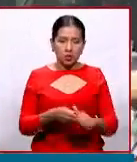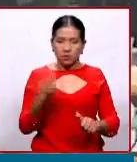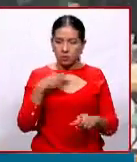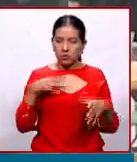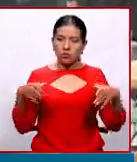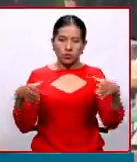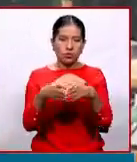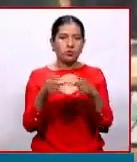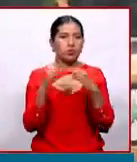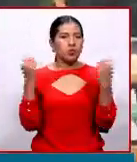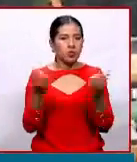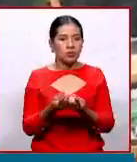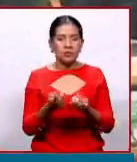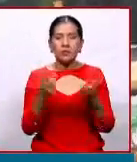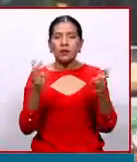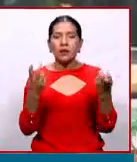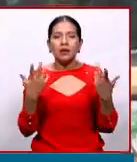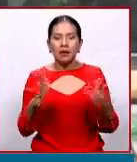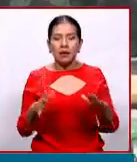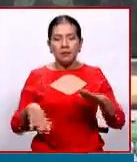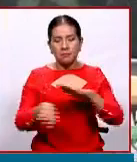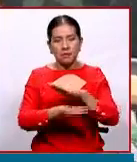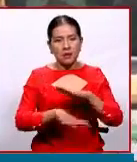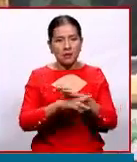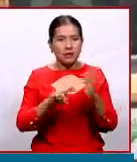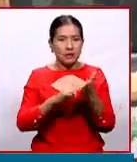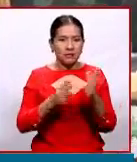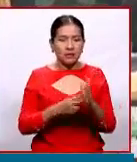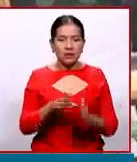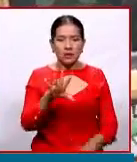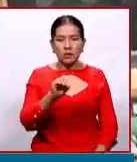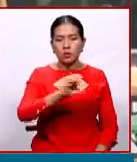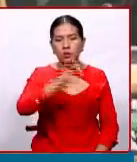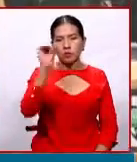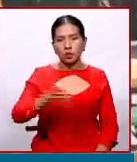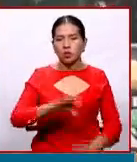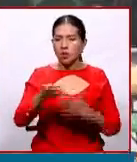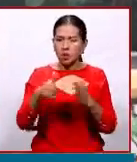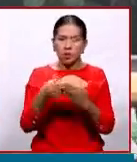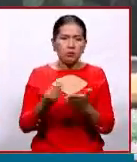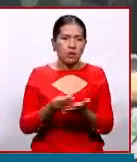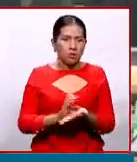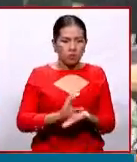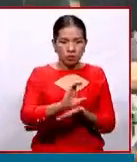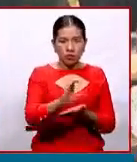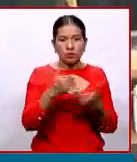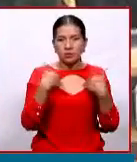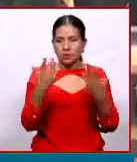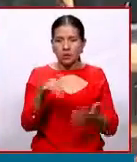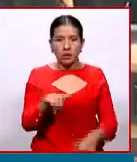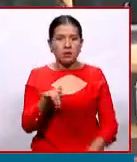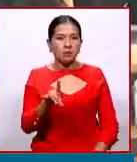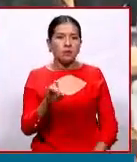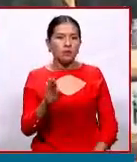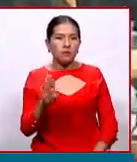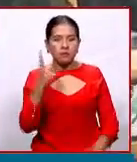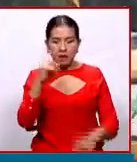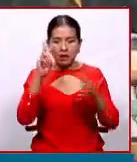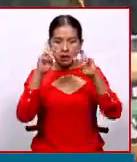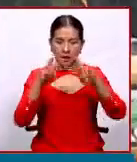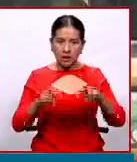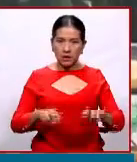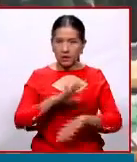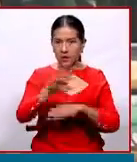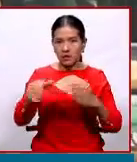corporación. Lo cual es básicamente el 50% de la inversión total que va a realizar YPFB está destinada a la